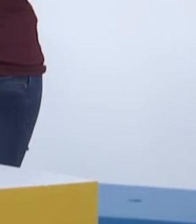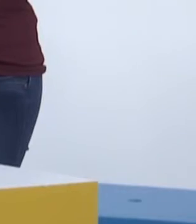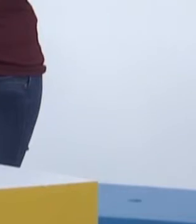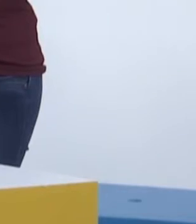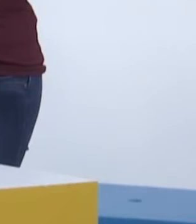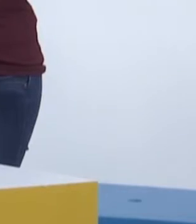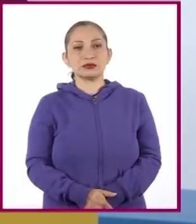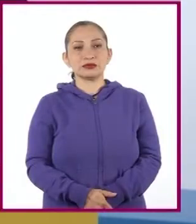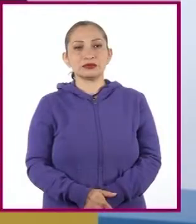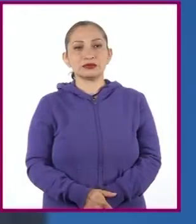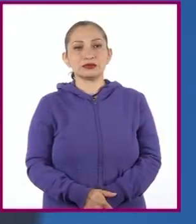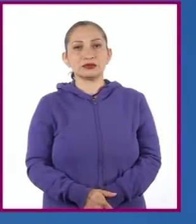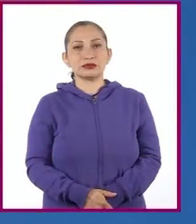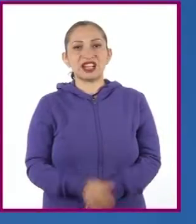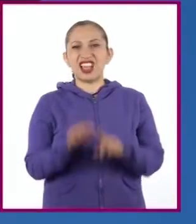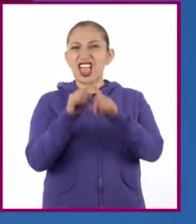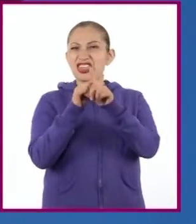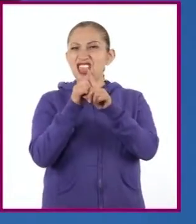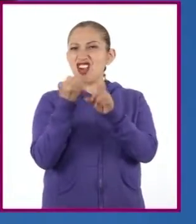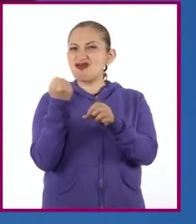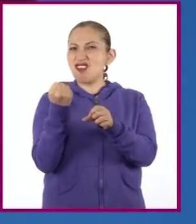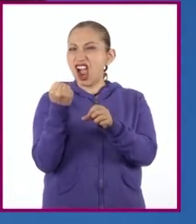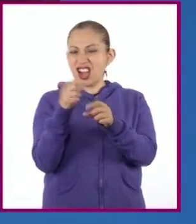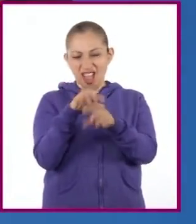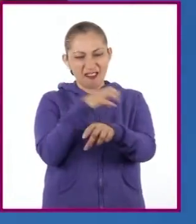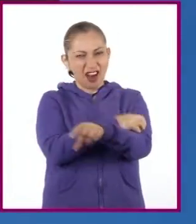Tengo dedos fuertes.